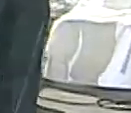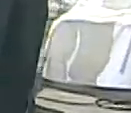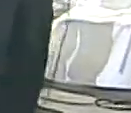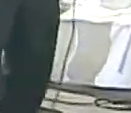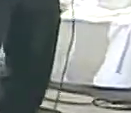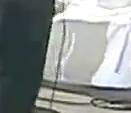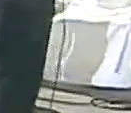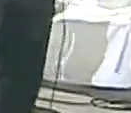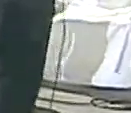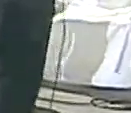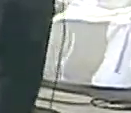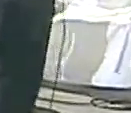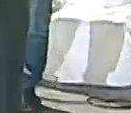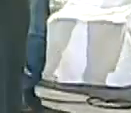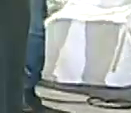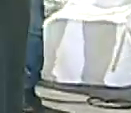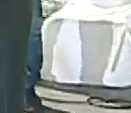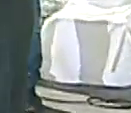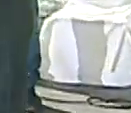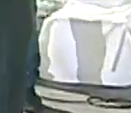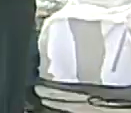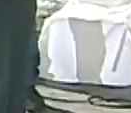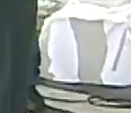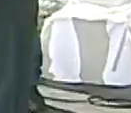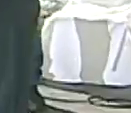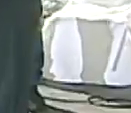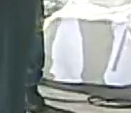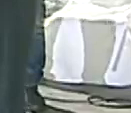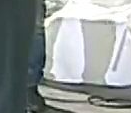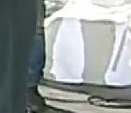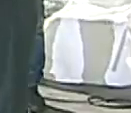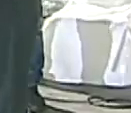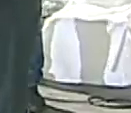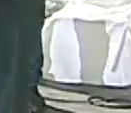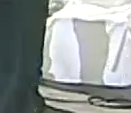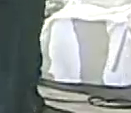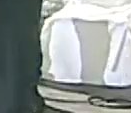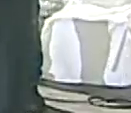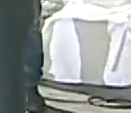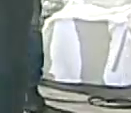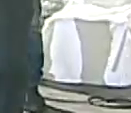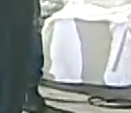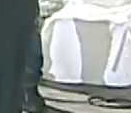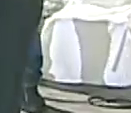también tomo un poco. Y mi patria Venezuela, el café es lo más bonito.